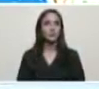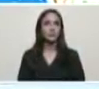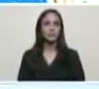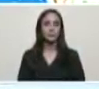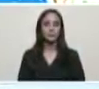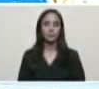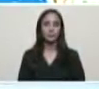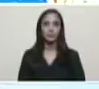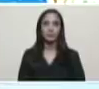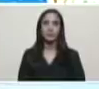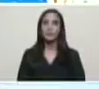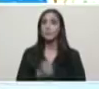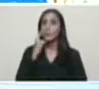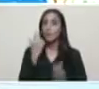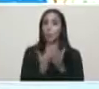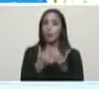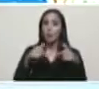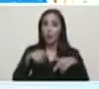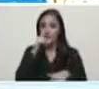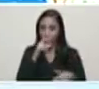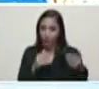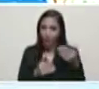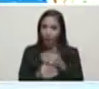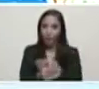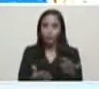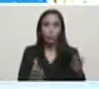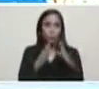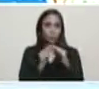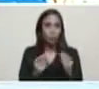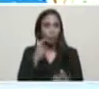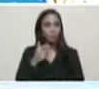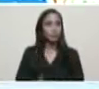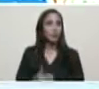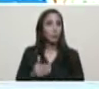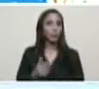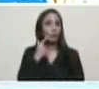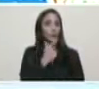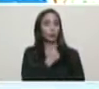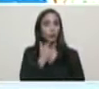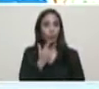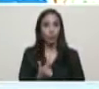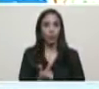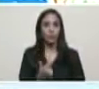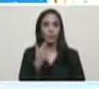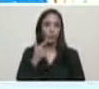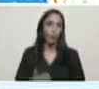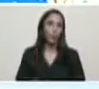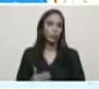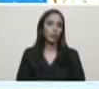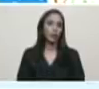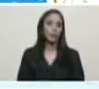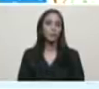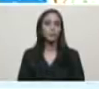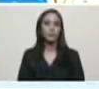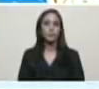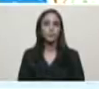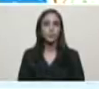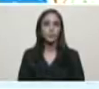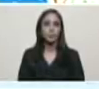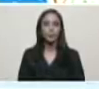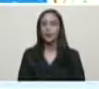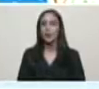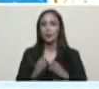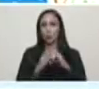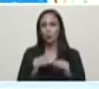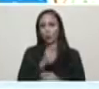y bueno fíjense este año hemos es muy importante esto que voy a decir desde el punto de vista de la construcción de las